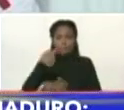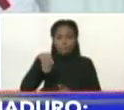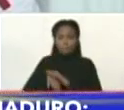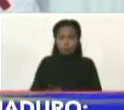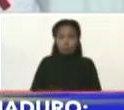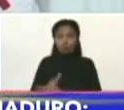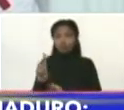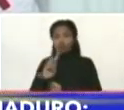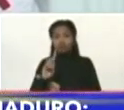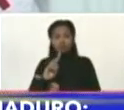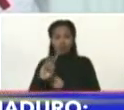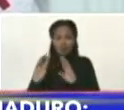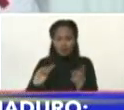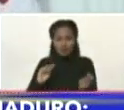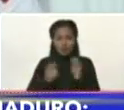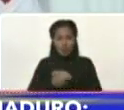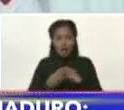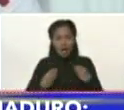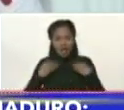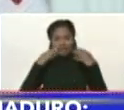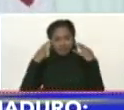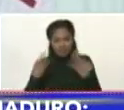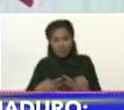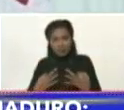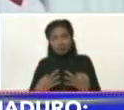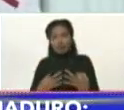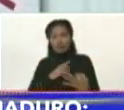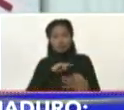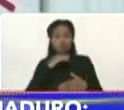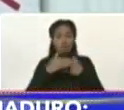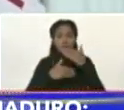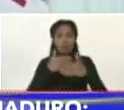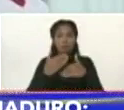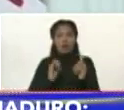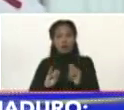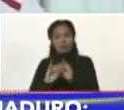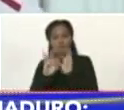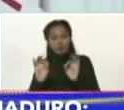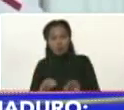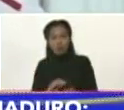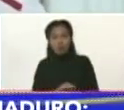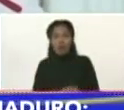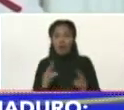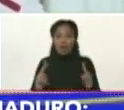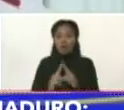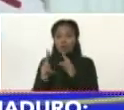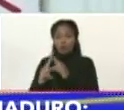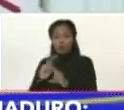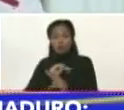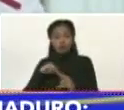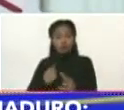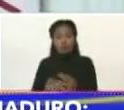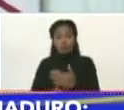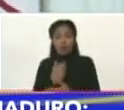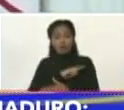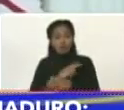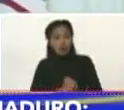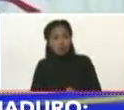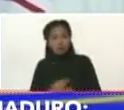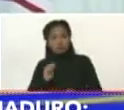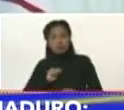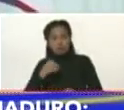ser letra viva. Como ha sido, hemos venido avanzando. Cada encuentro nuestro tenemos más poder, más